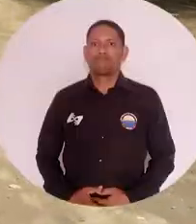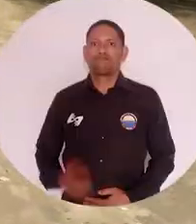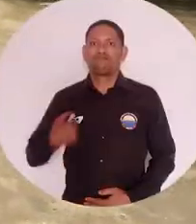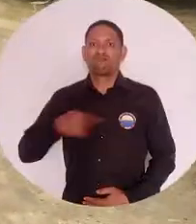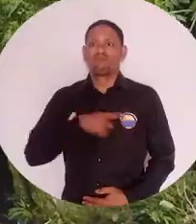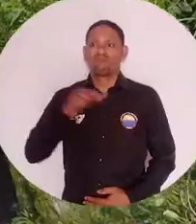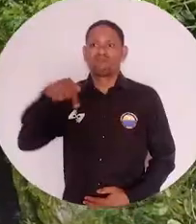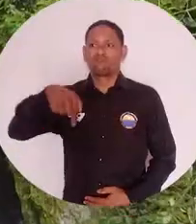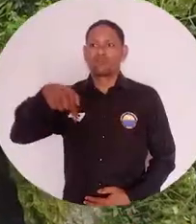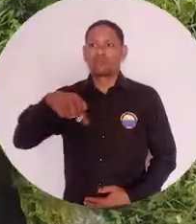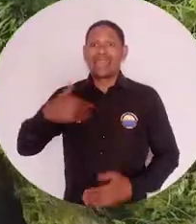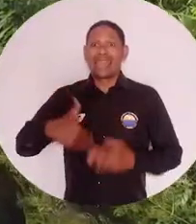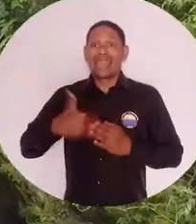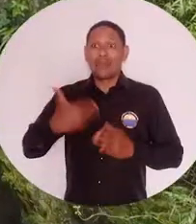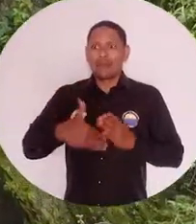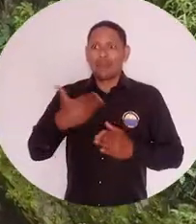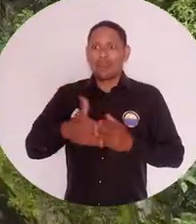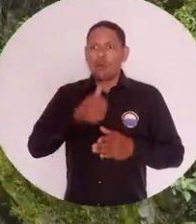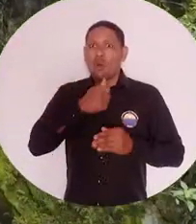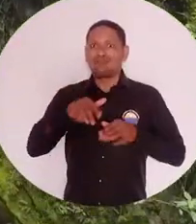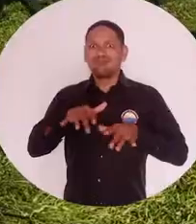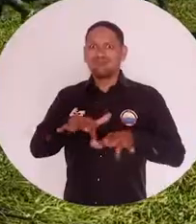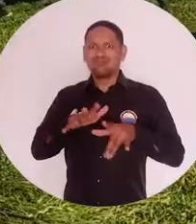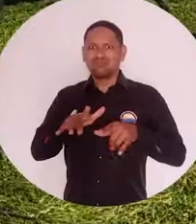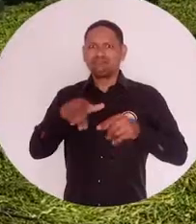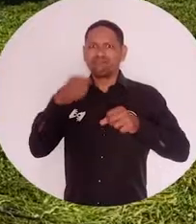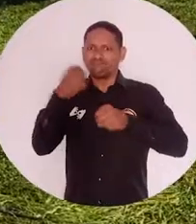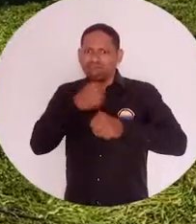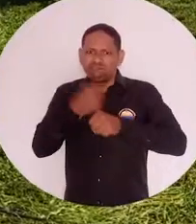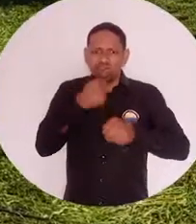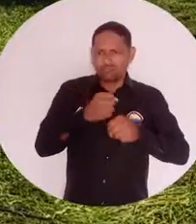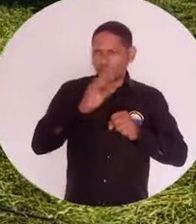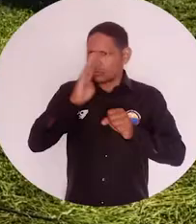estamos aquí, empezamos por esta cuenca para trabajar en varios frentes.